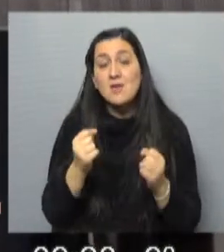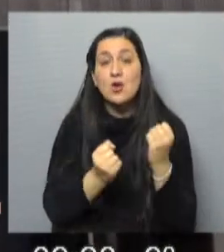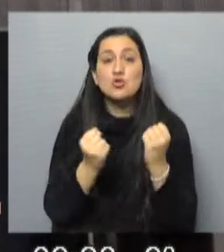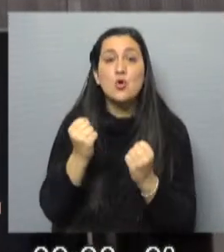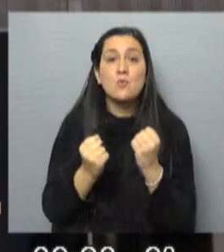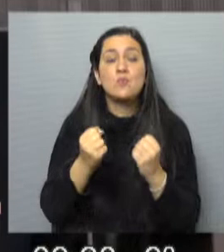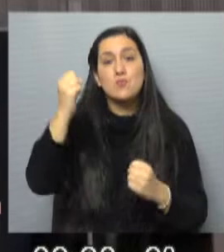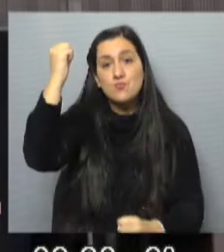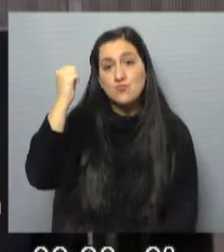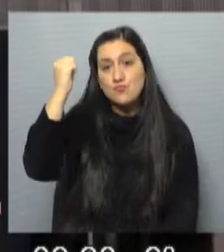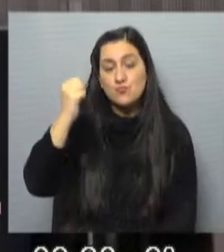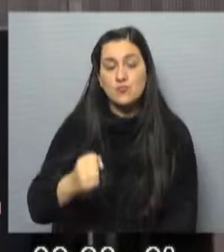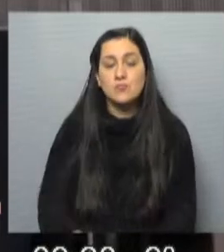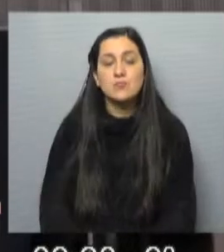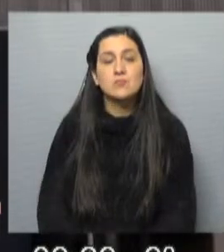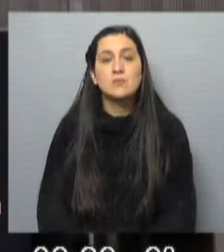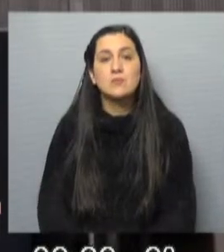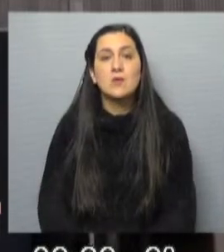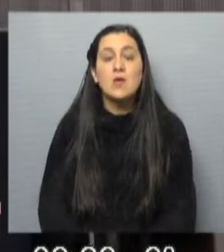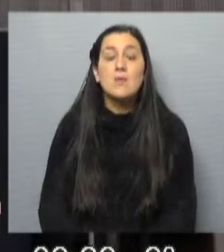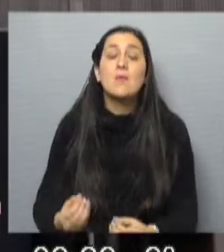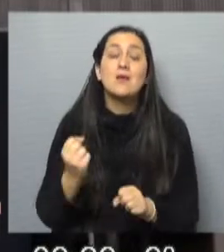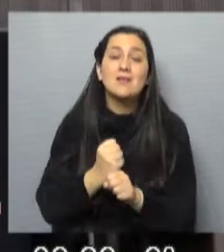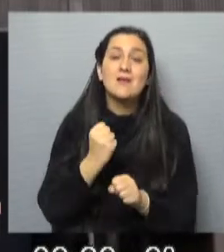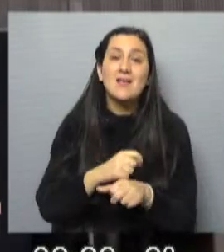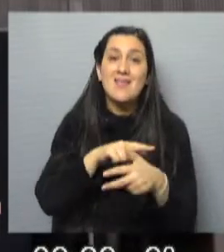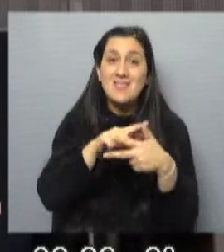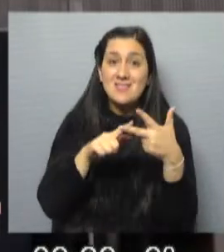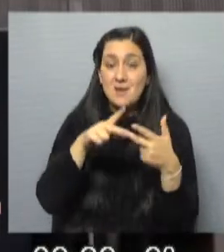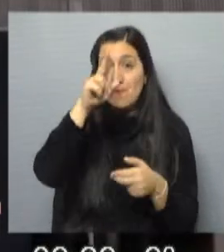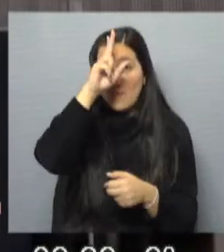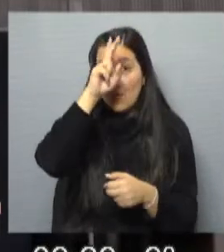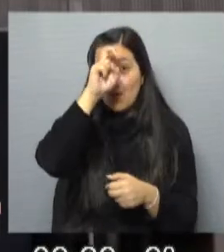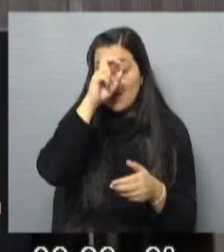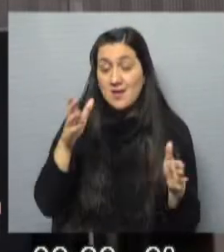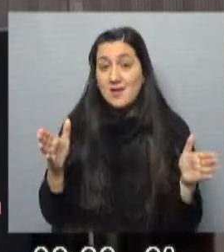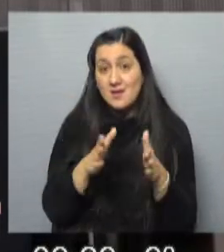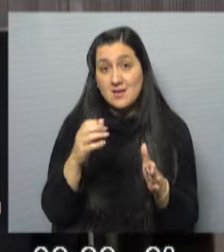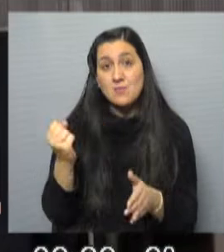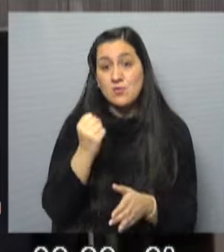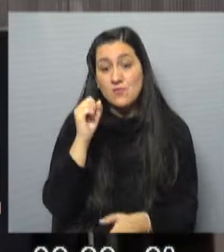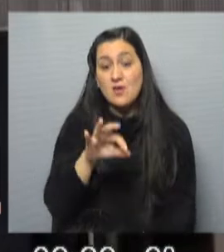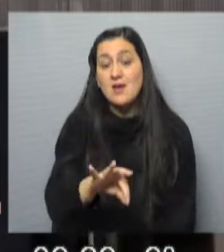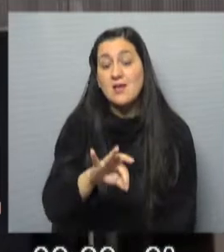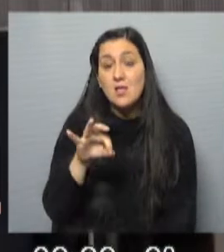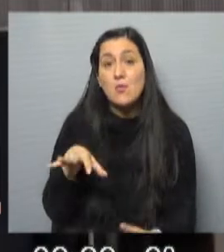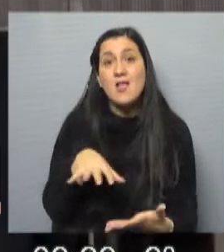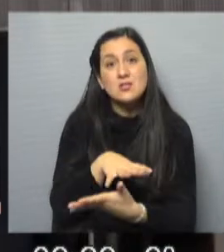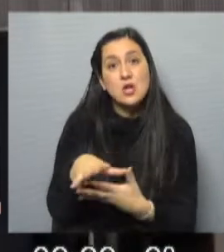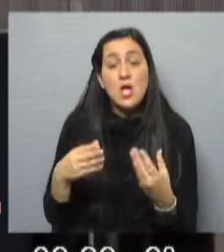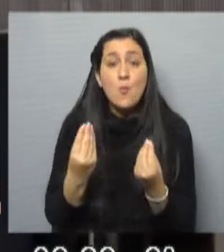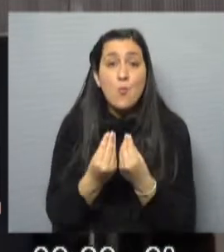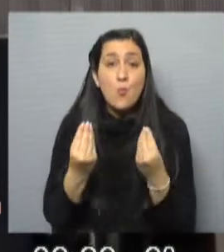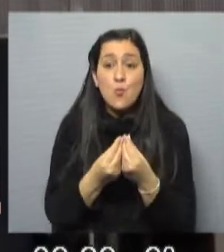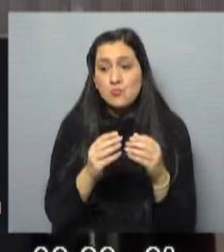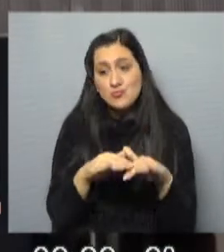trabajar? Bueno, vamos a trabajar en 3 policlínicas claves que fueron elegidas por su zona de influencia,